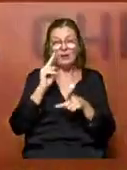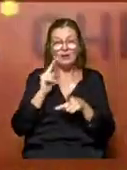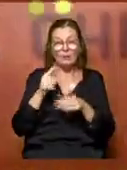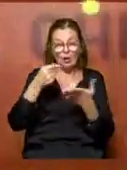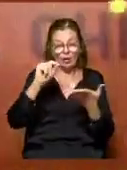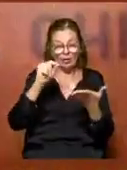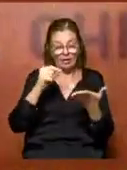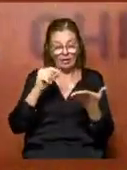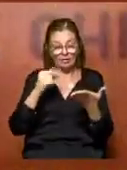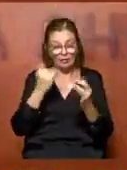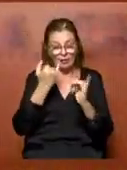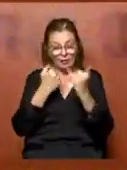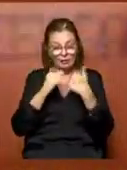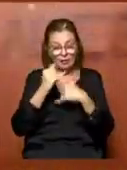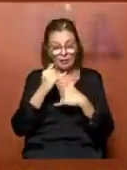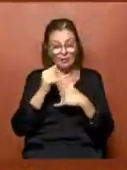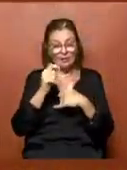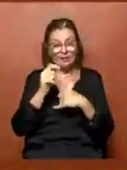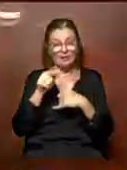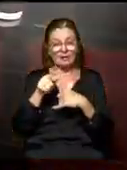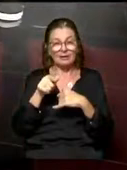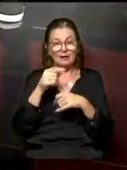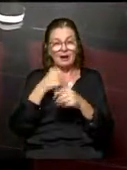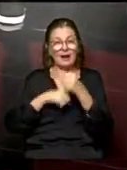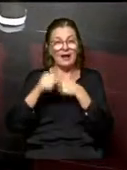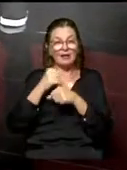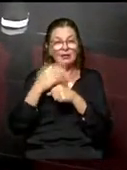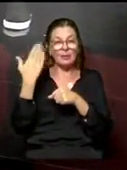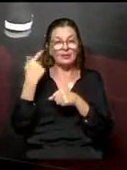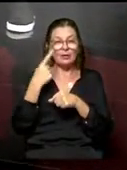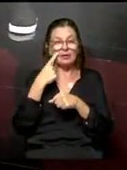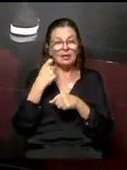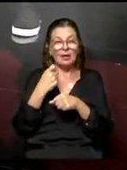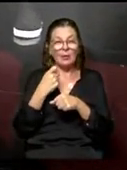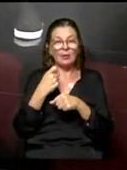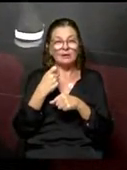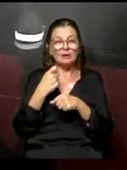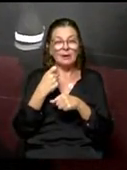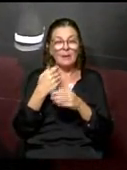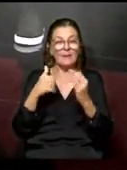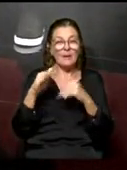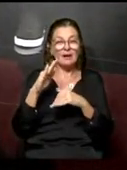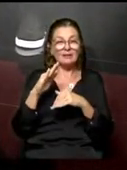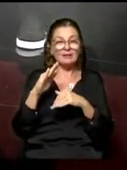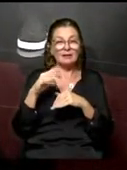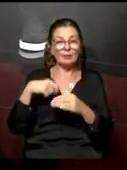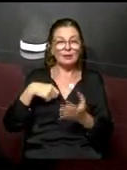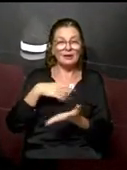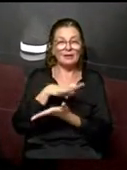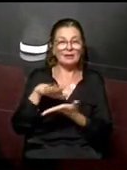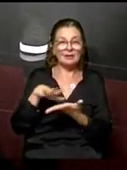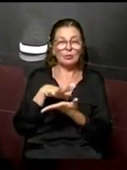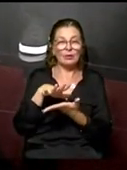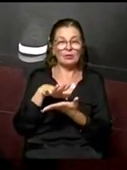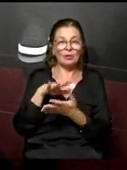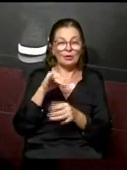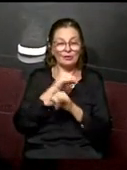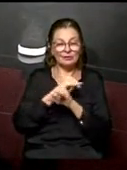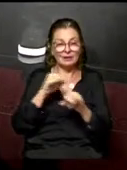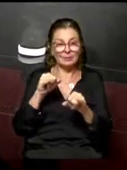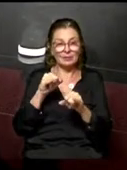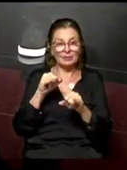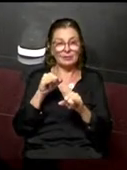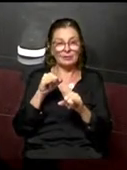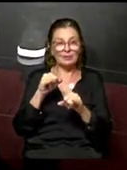datos, en informes que se publicaron el año pasado, que dan cuenta que más que ser una situación que terminó con el fin